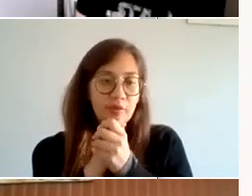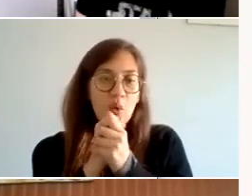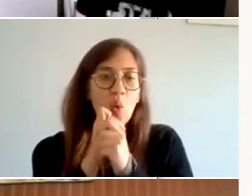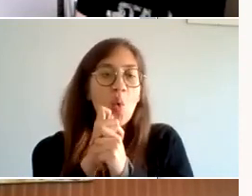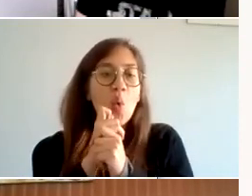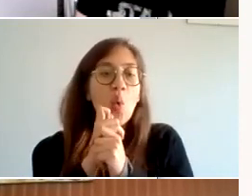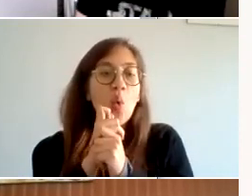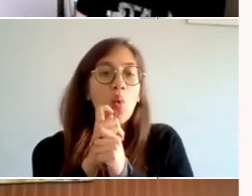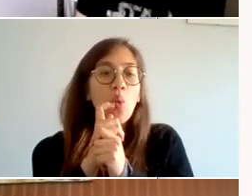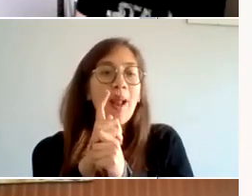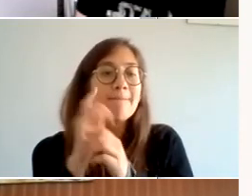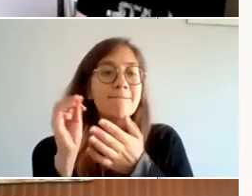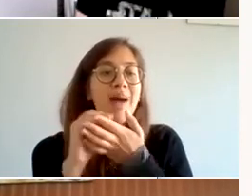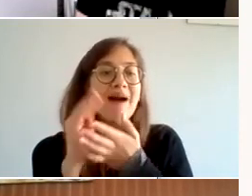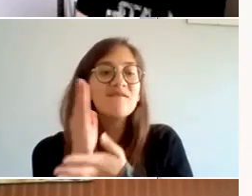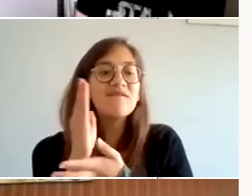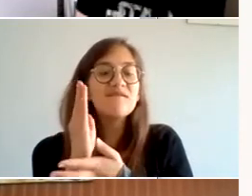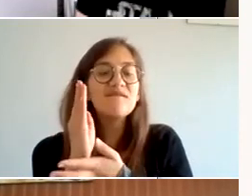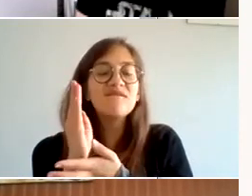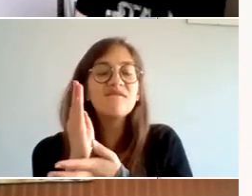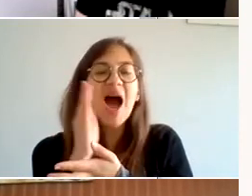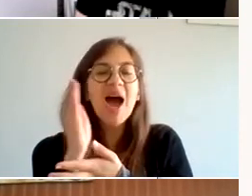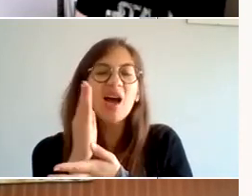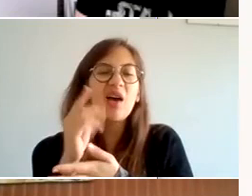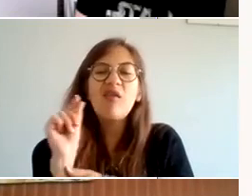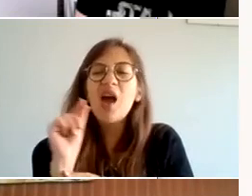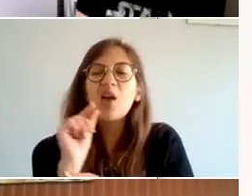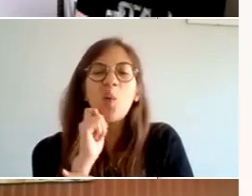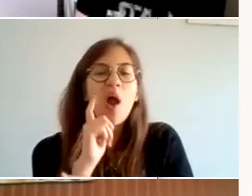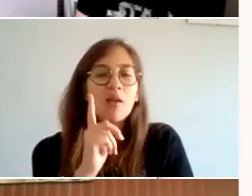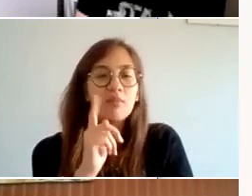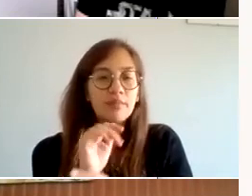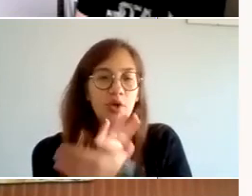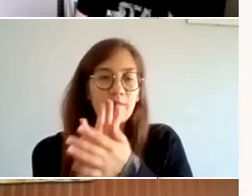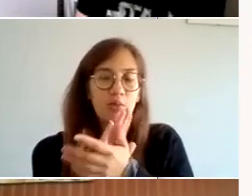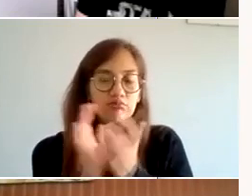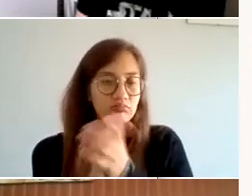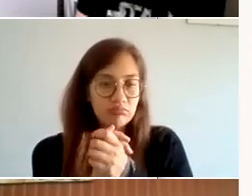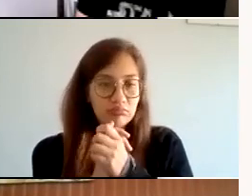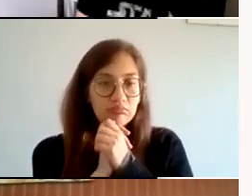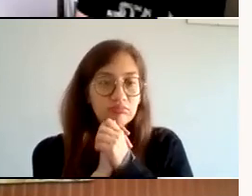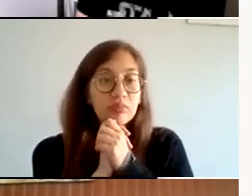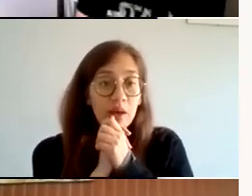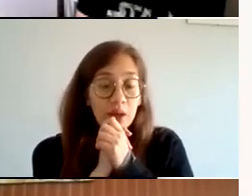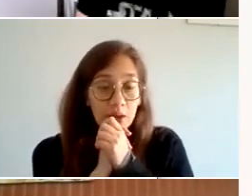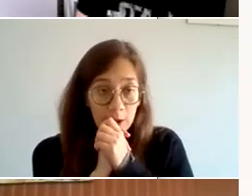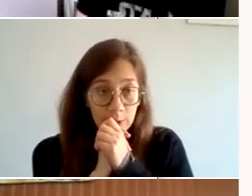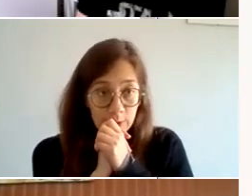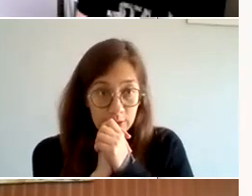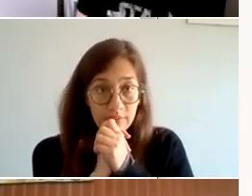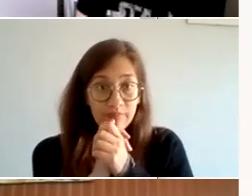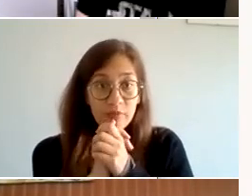más baratos. Veamos uno, mejor hosting, por ejemplo aquí. Me va a decir que yo puedo tener una página